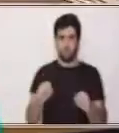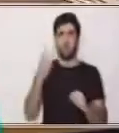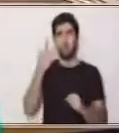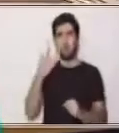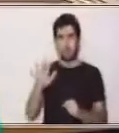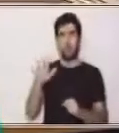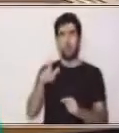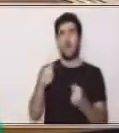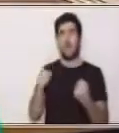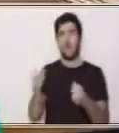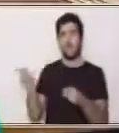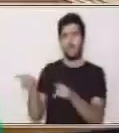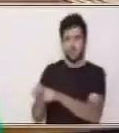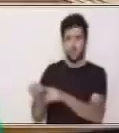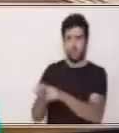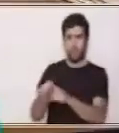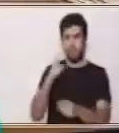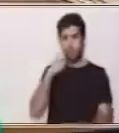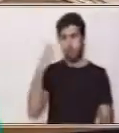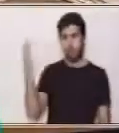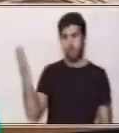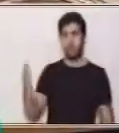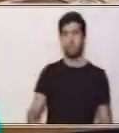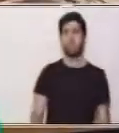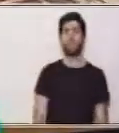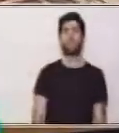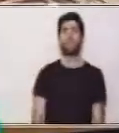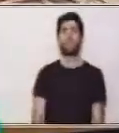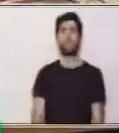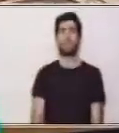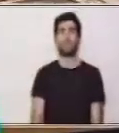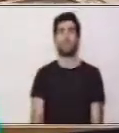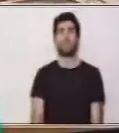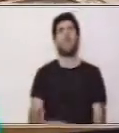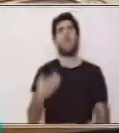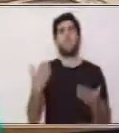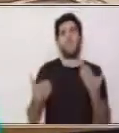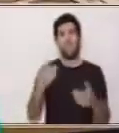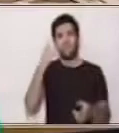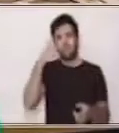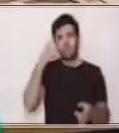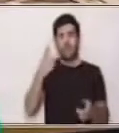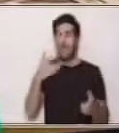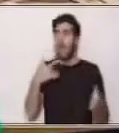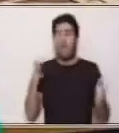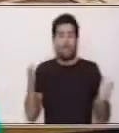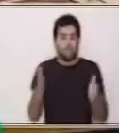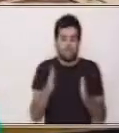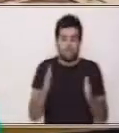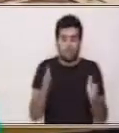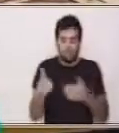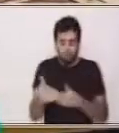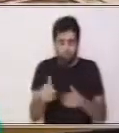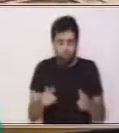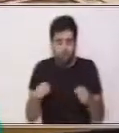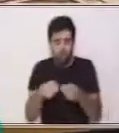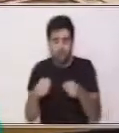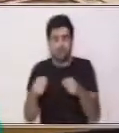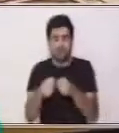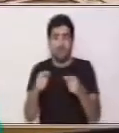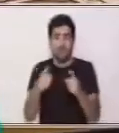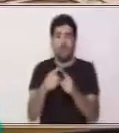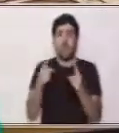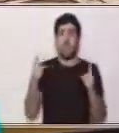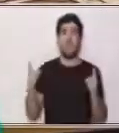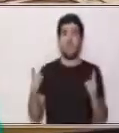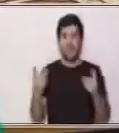este cubo que vamos a realizar el día de hoy. Puede parecer un poquito complicado por el espacio, que en este caso utilizamos palillos un